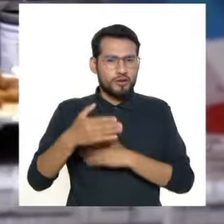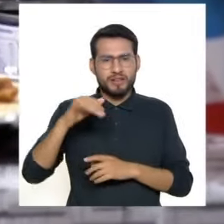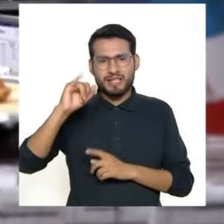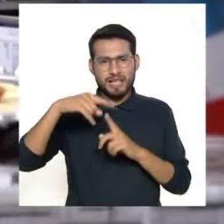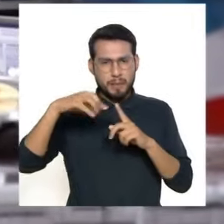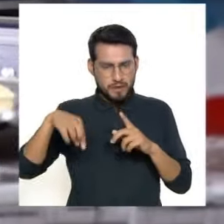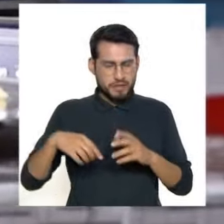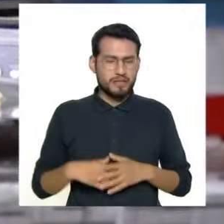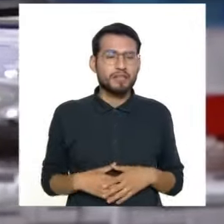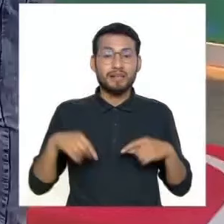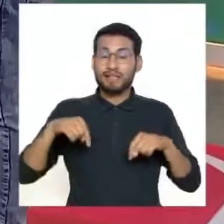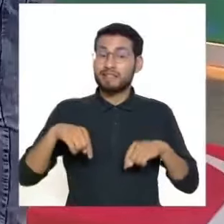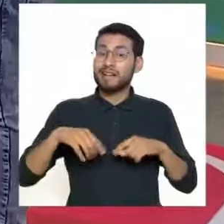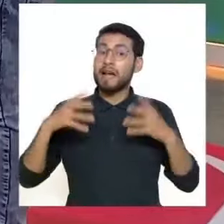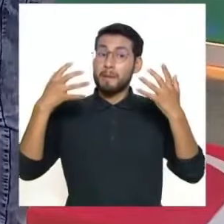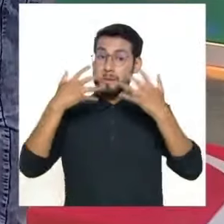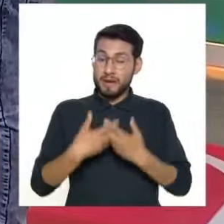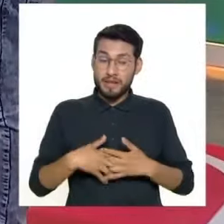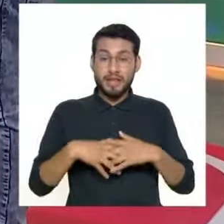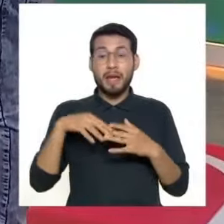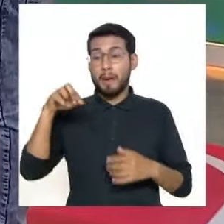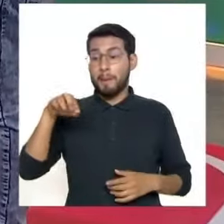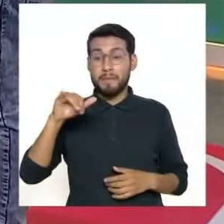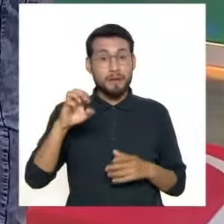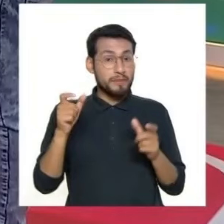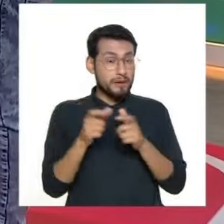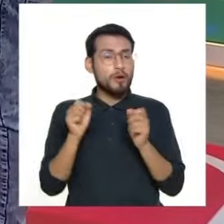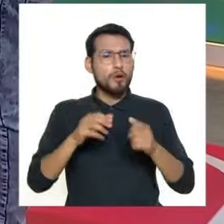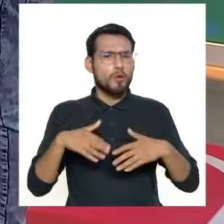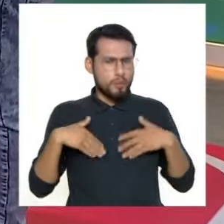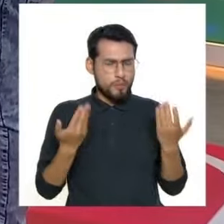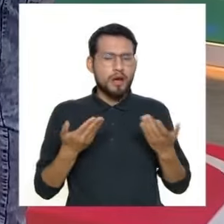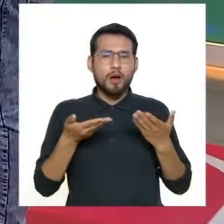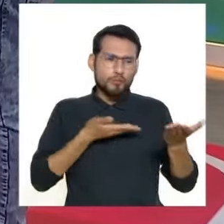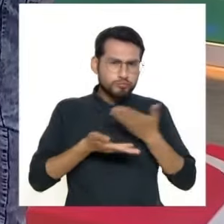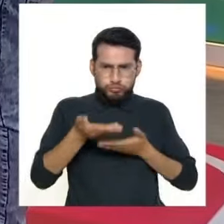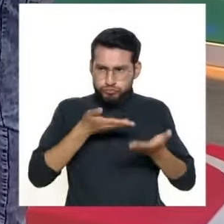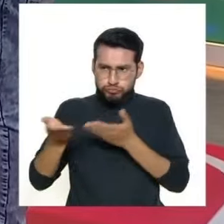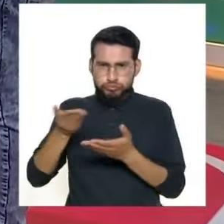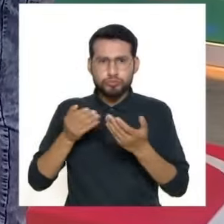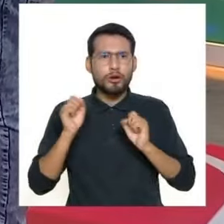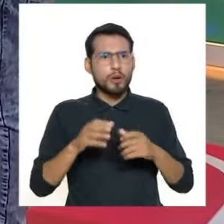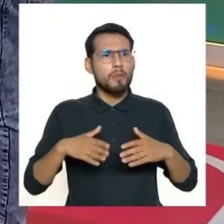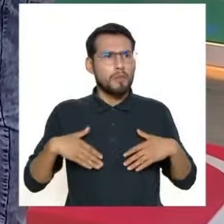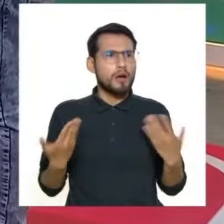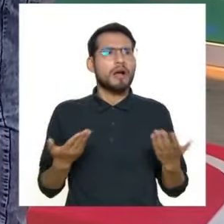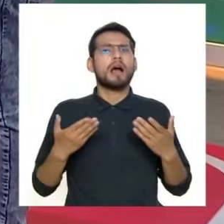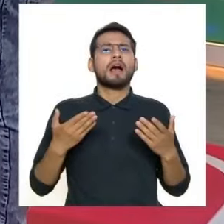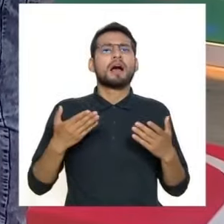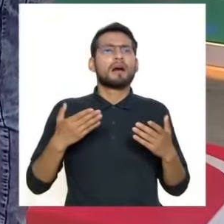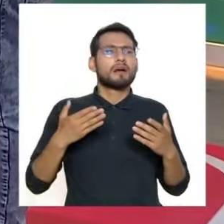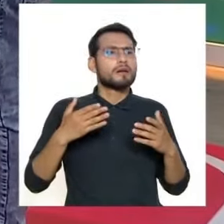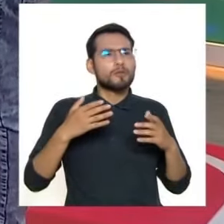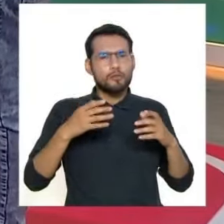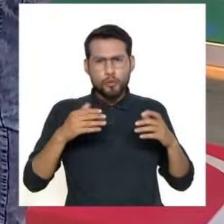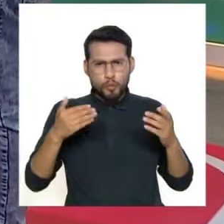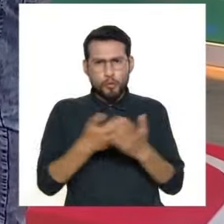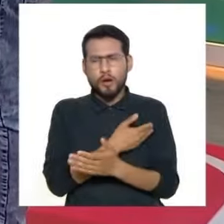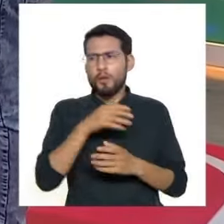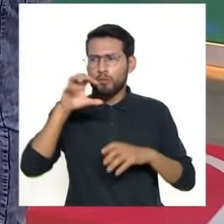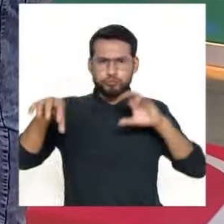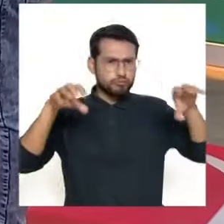queremos nosotros que estas empresas mi pymes puedan ser más competitivas en el sector puedan insertar esos productos a nuevos segmentos de